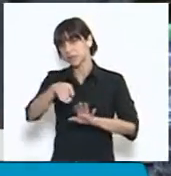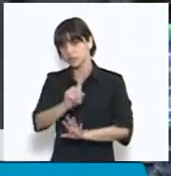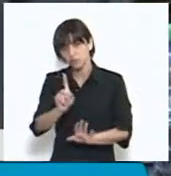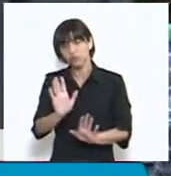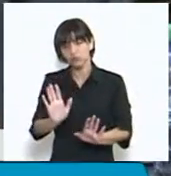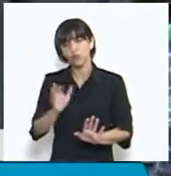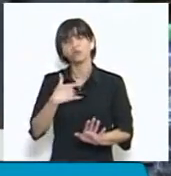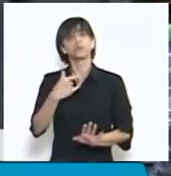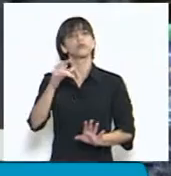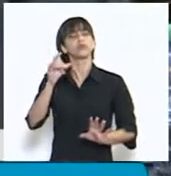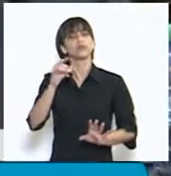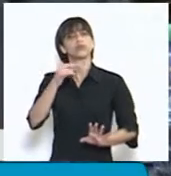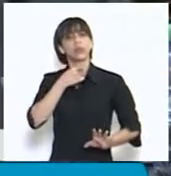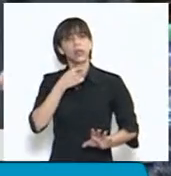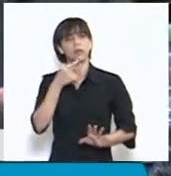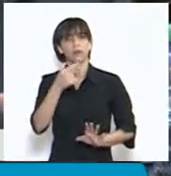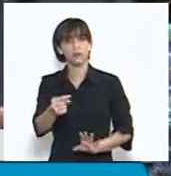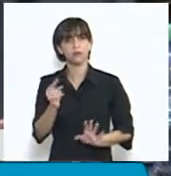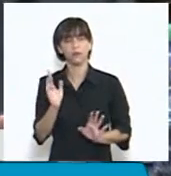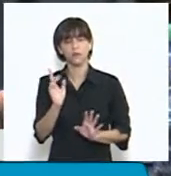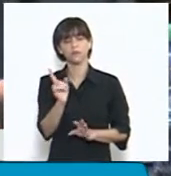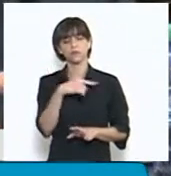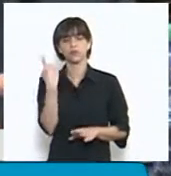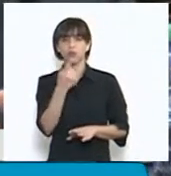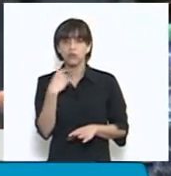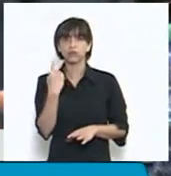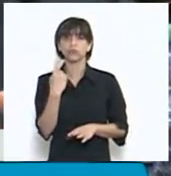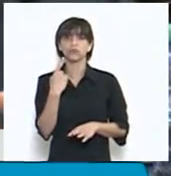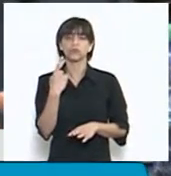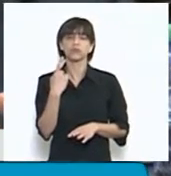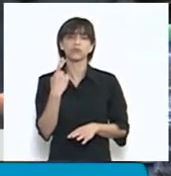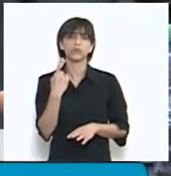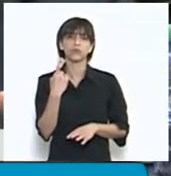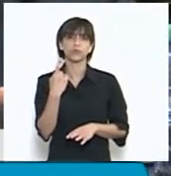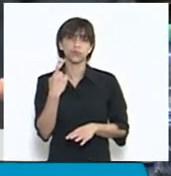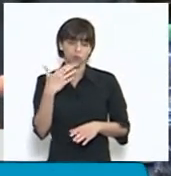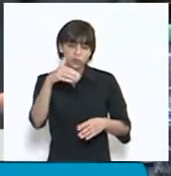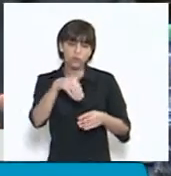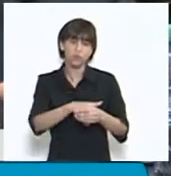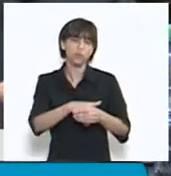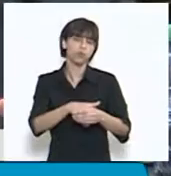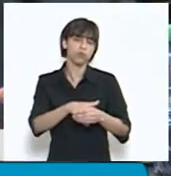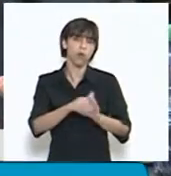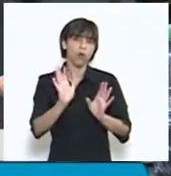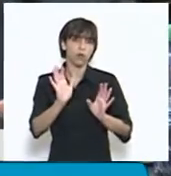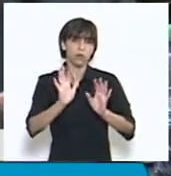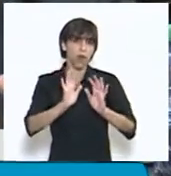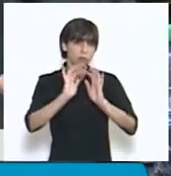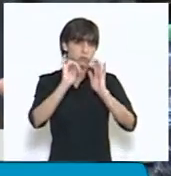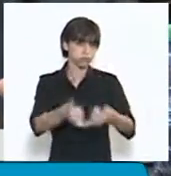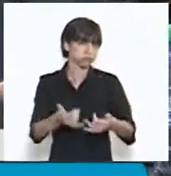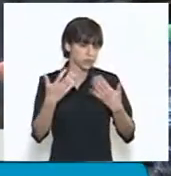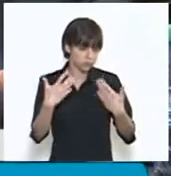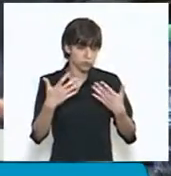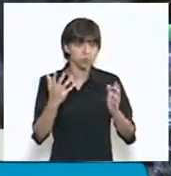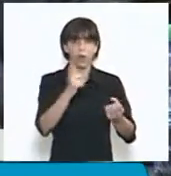quiero decir es que nosotros vamos a acompañar en general el proyecto que ha enviado del